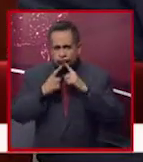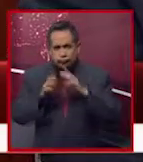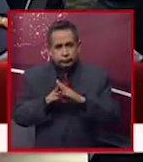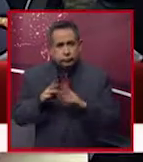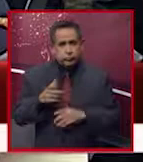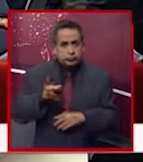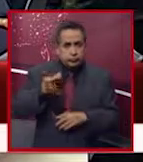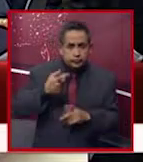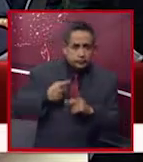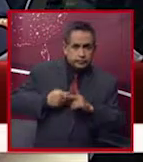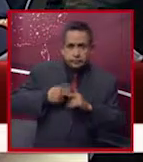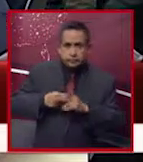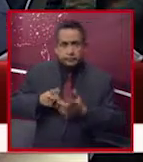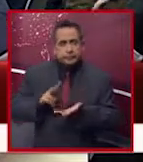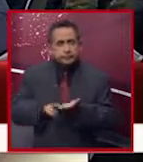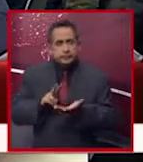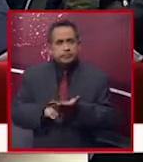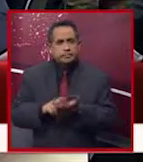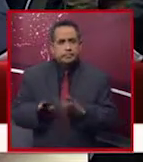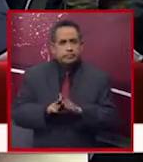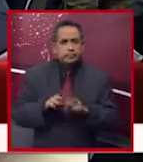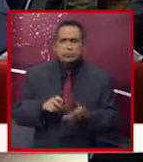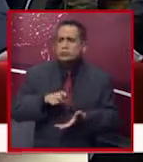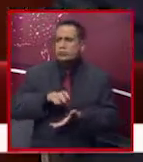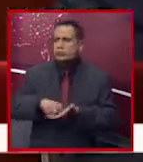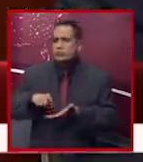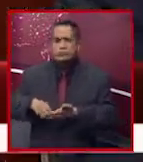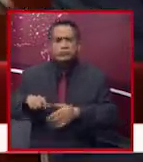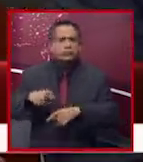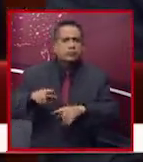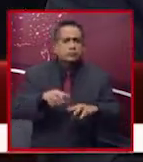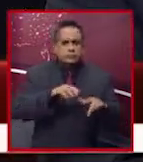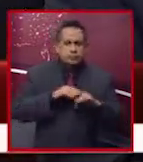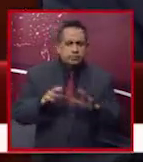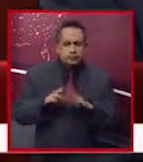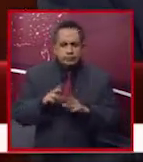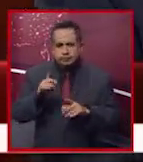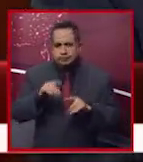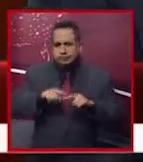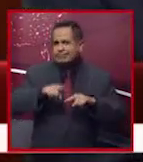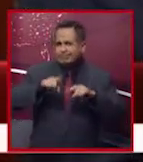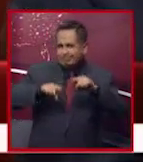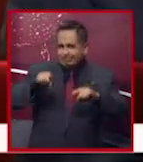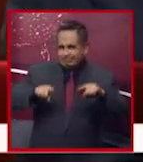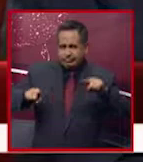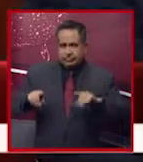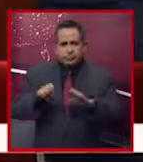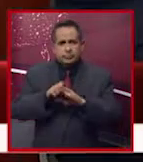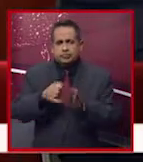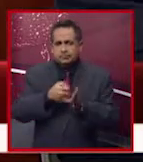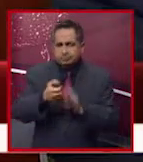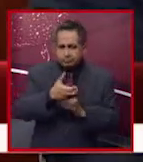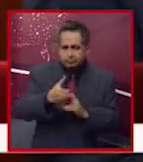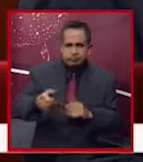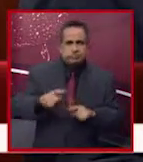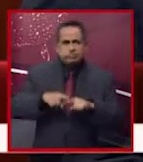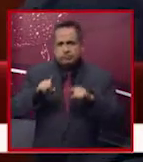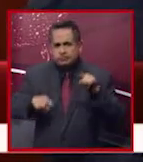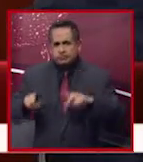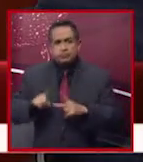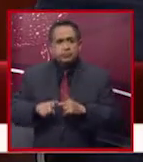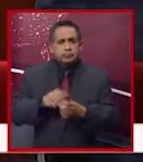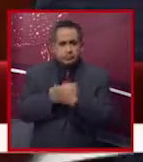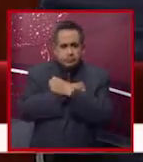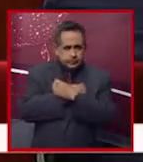Índice Nacional de Precios y Cotizaciones los bienes y servicios que registran precios volátiles, como los bienes agropecuarios, los precios del